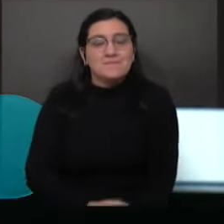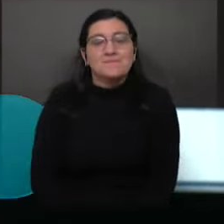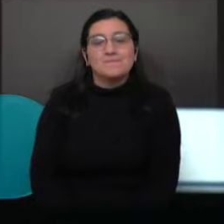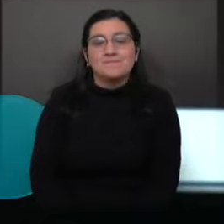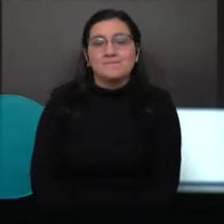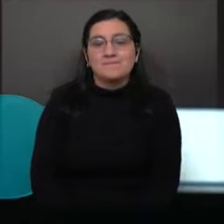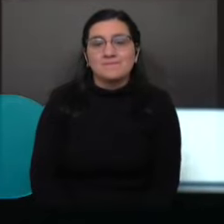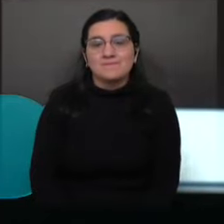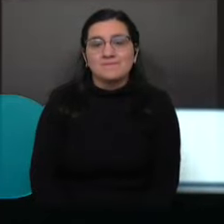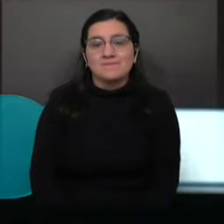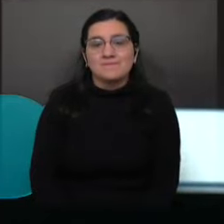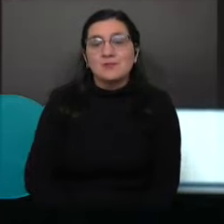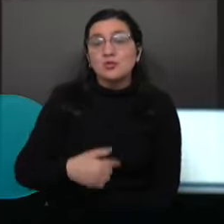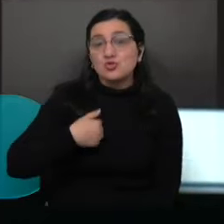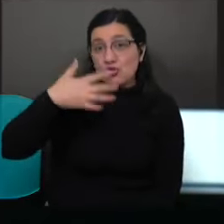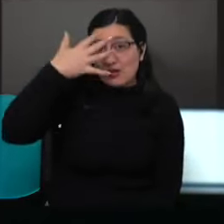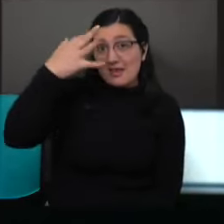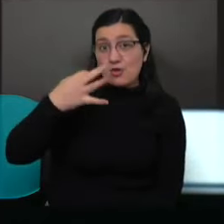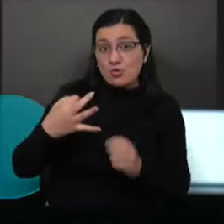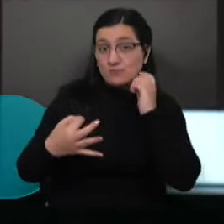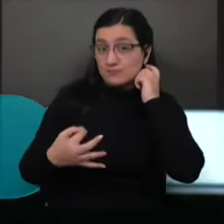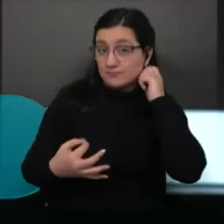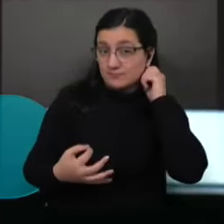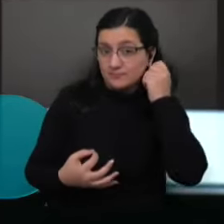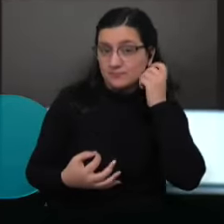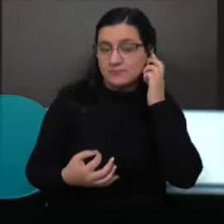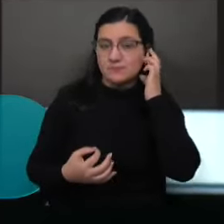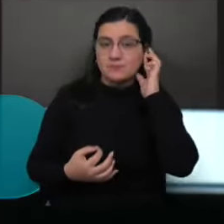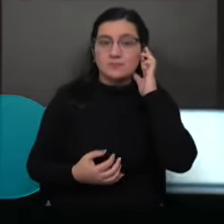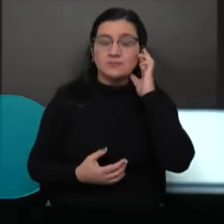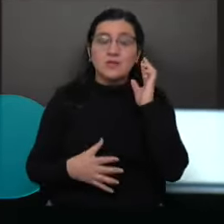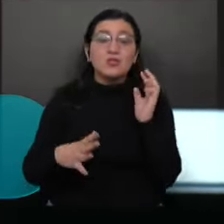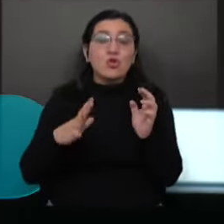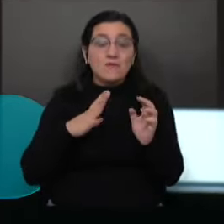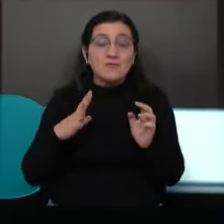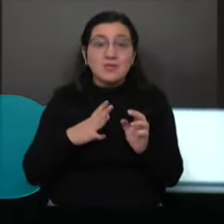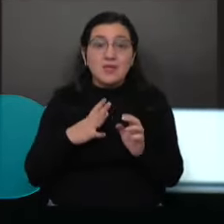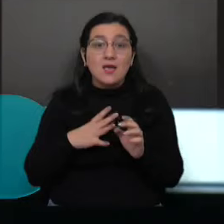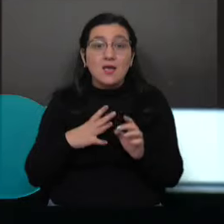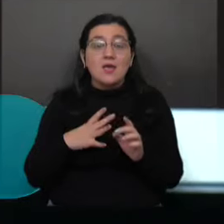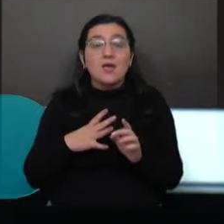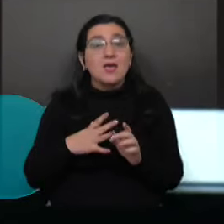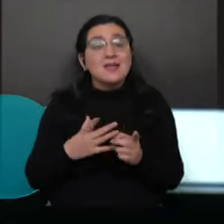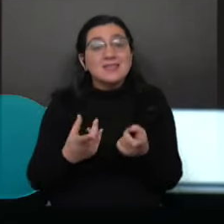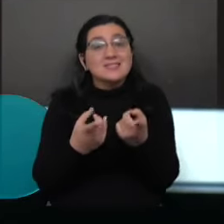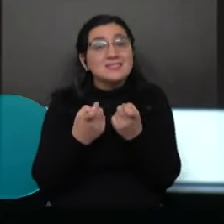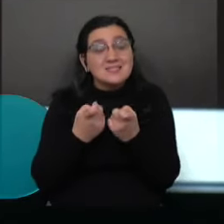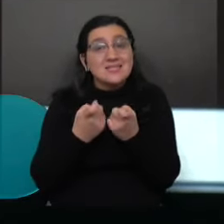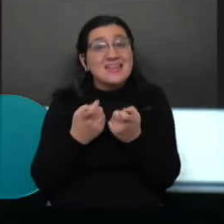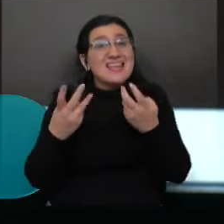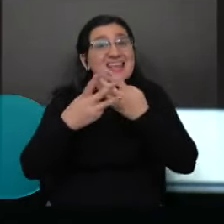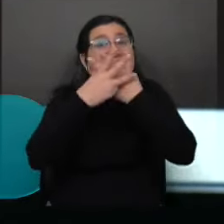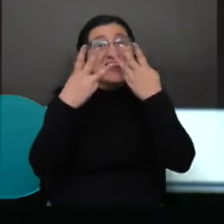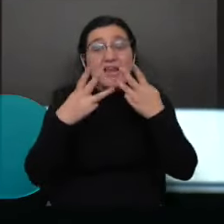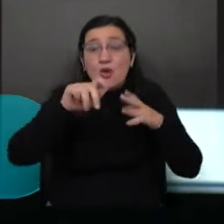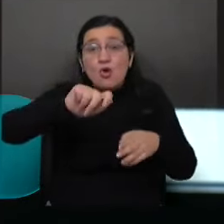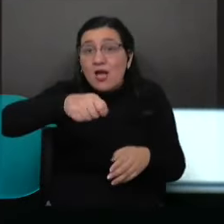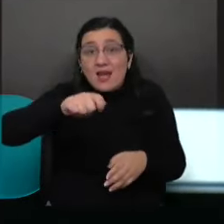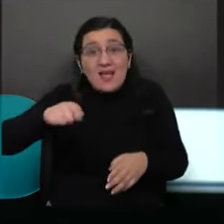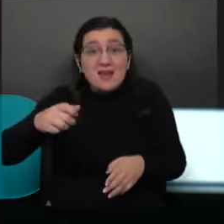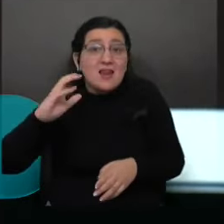que creo que los medios todavía tienen eso de mandar más mujeres a los eventos